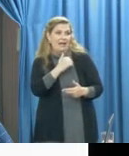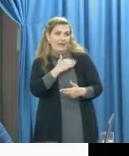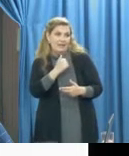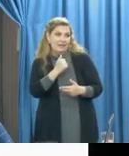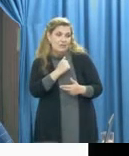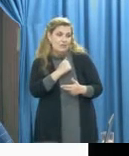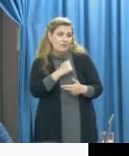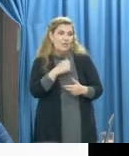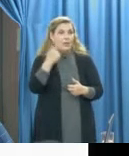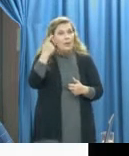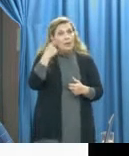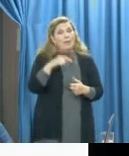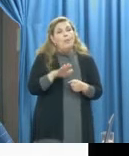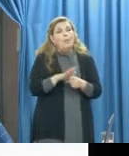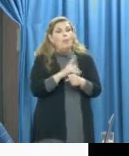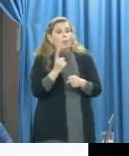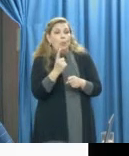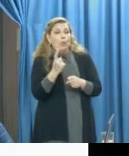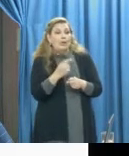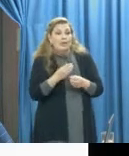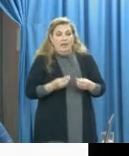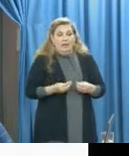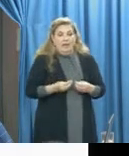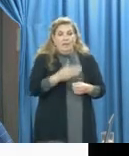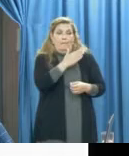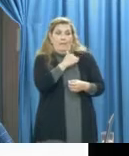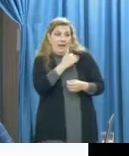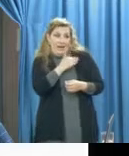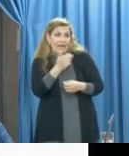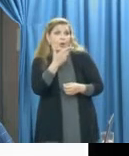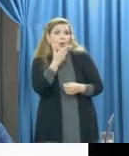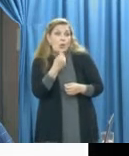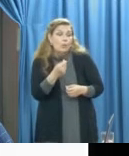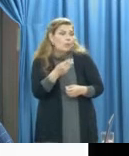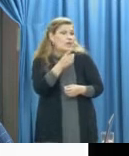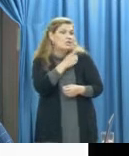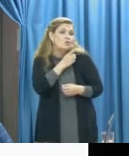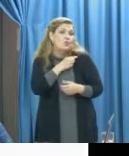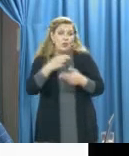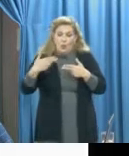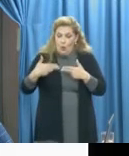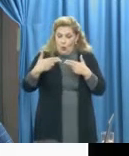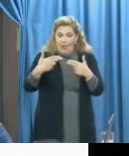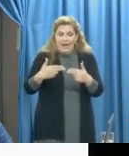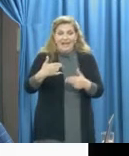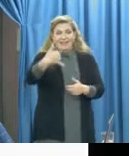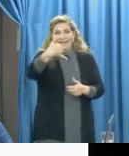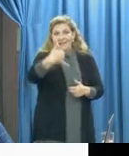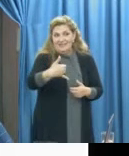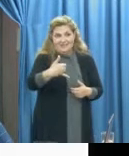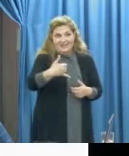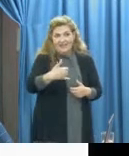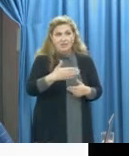él a sus hijos varones solo les transmite el Y. Entonces no van a tener hijos